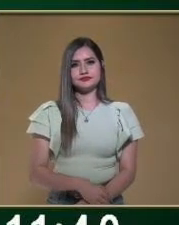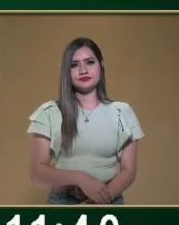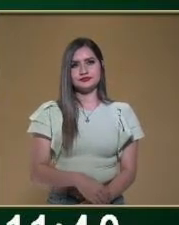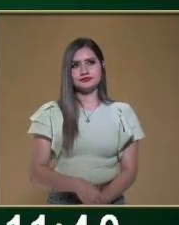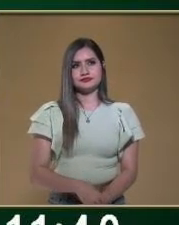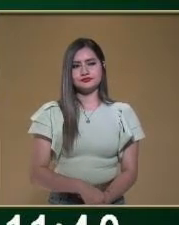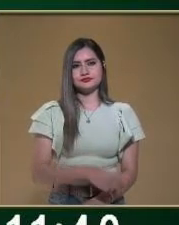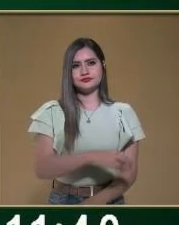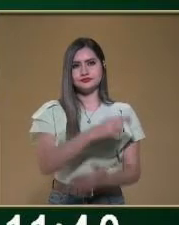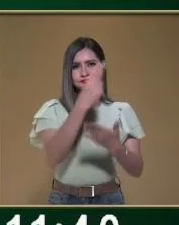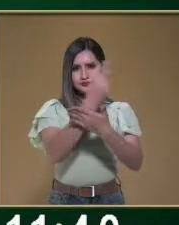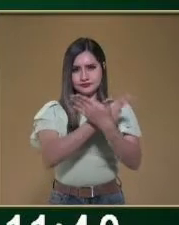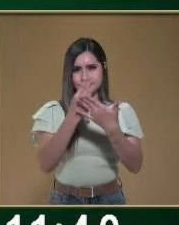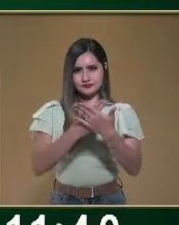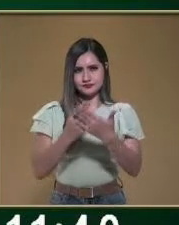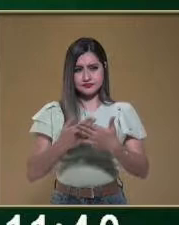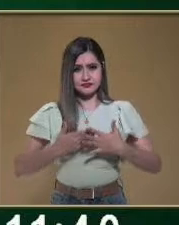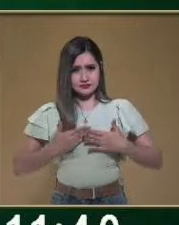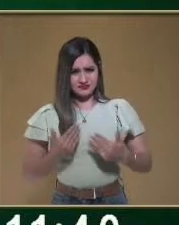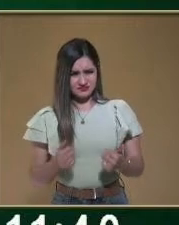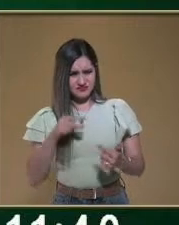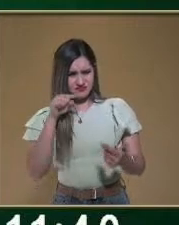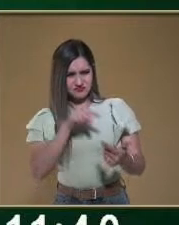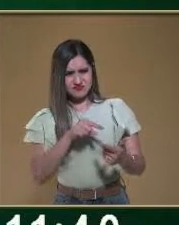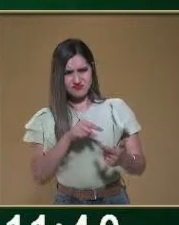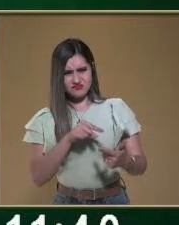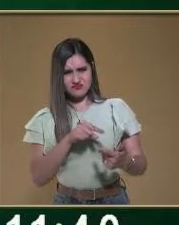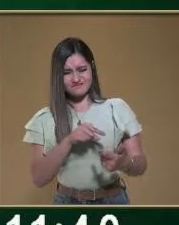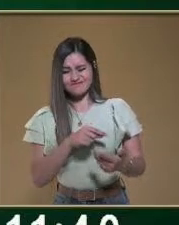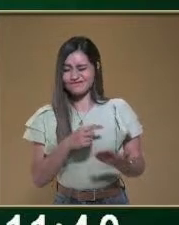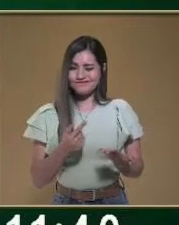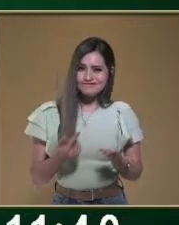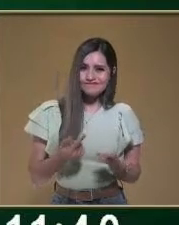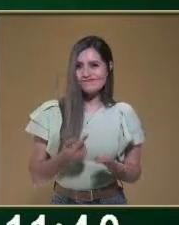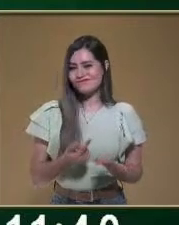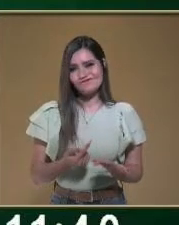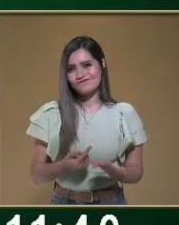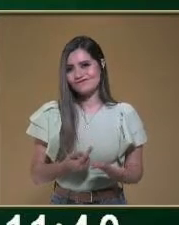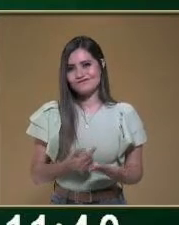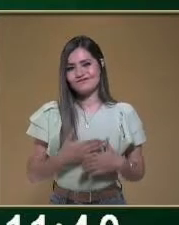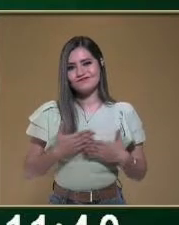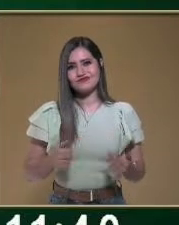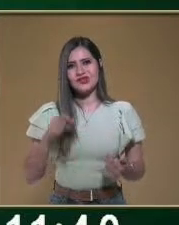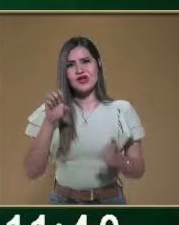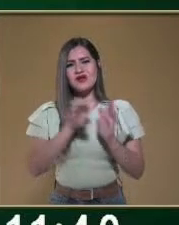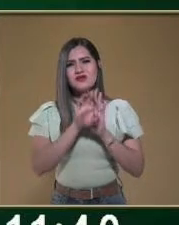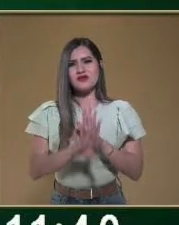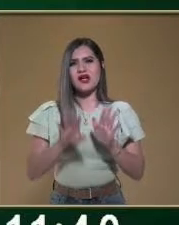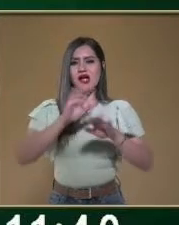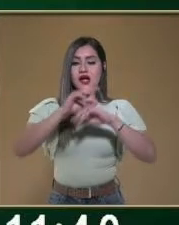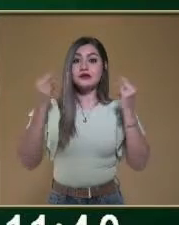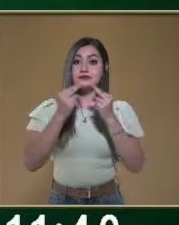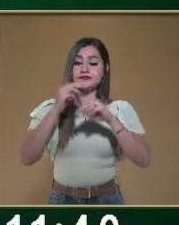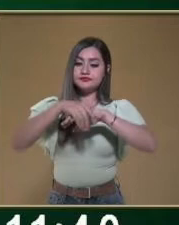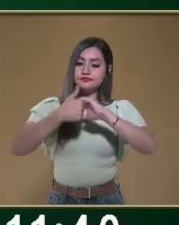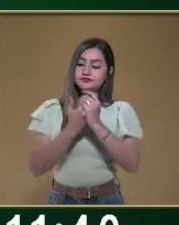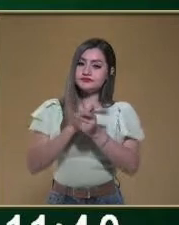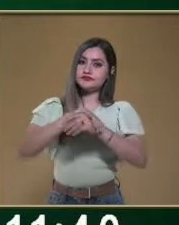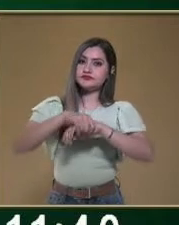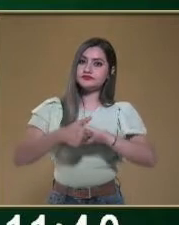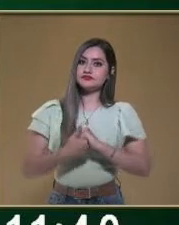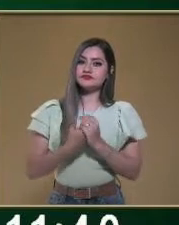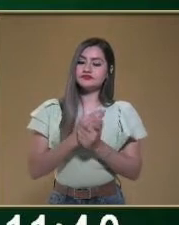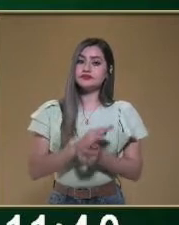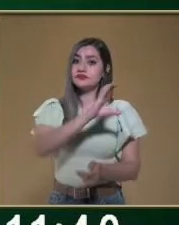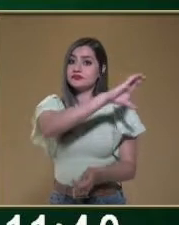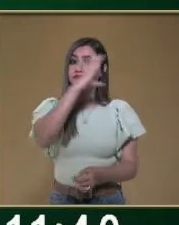a comprender el mensaje? Pues no, maestra Ana, porque ahí estamos hablando de lavado de manos y hay un niño leyendo un libro. Y